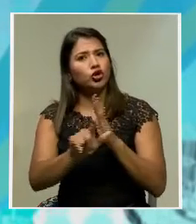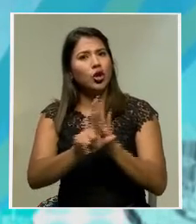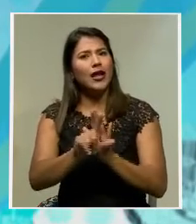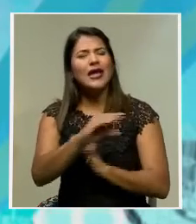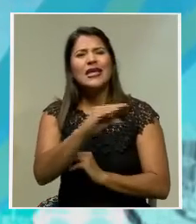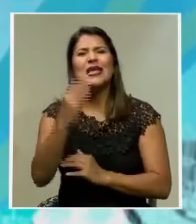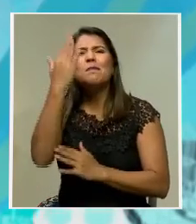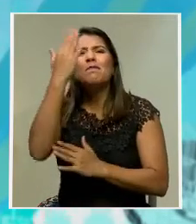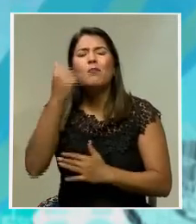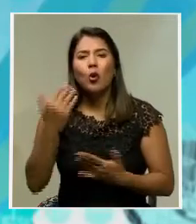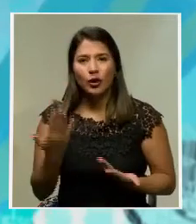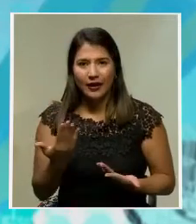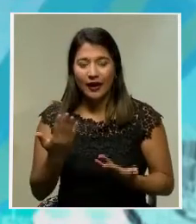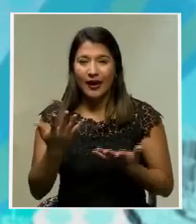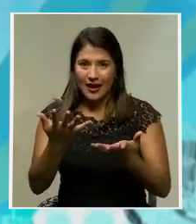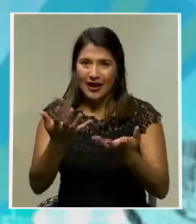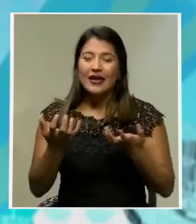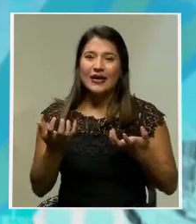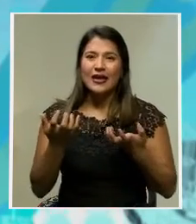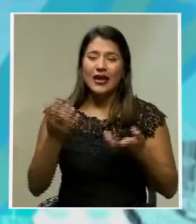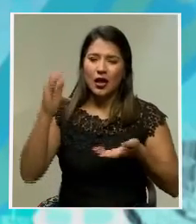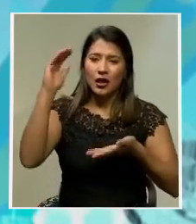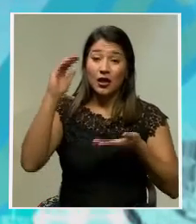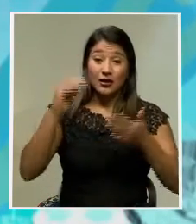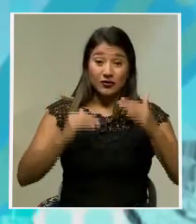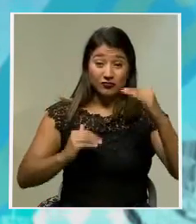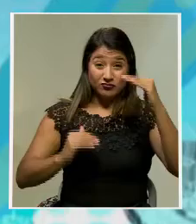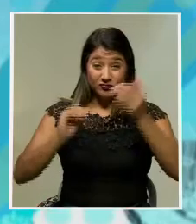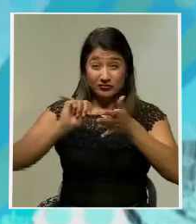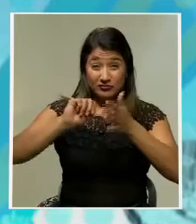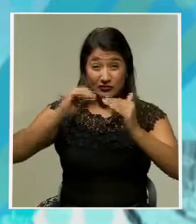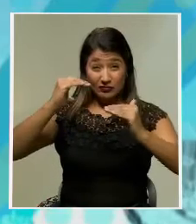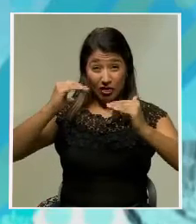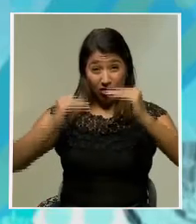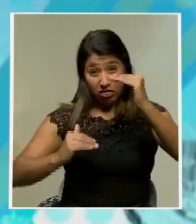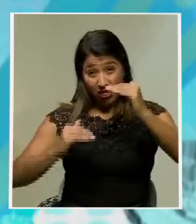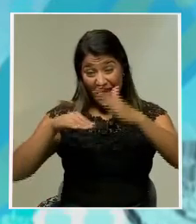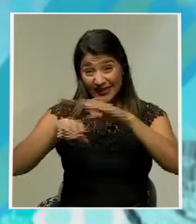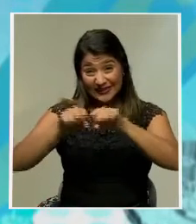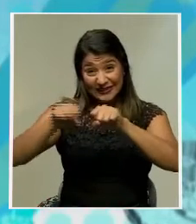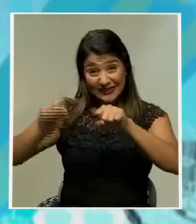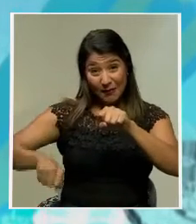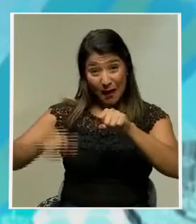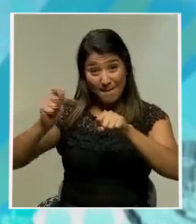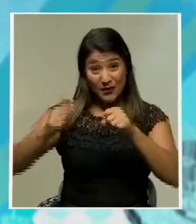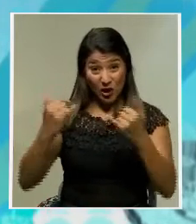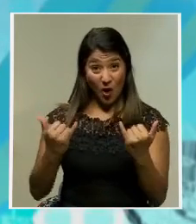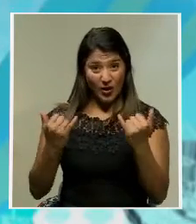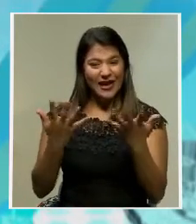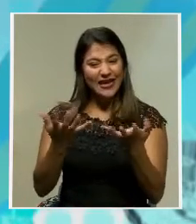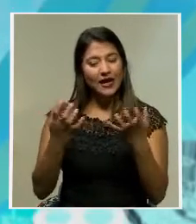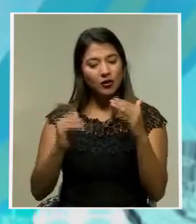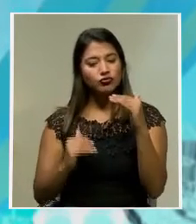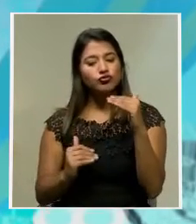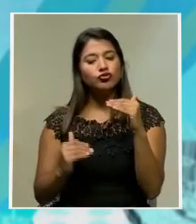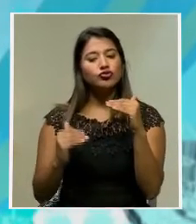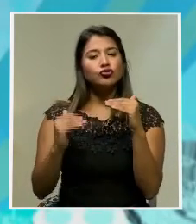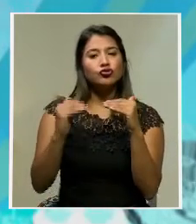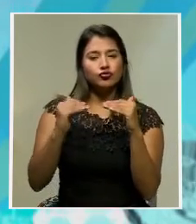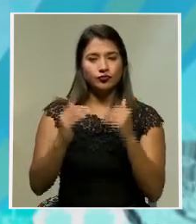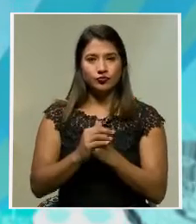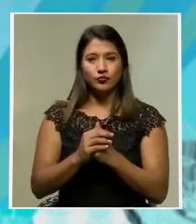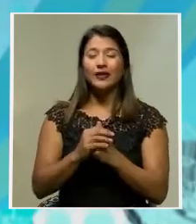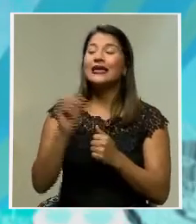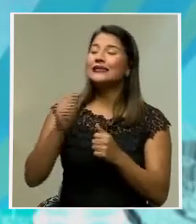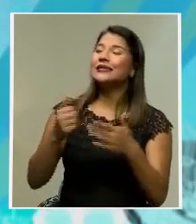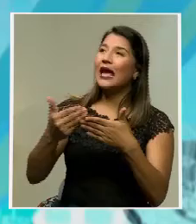qué reduciría alguna de las desigualdades que hay en el sistema de pensiones. Sí, tal vez antes de contestarle esa